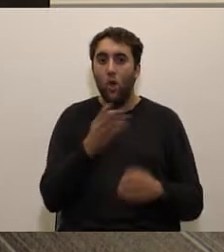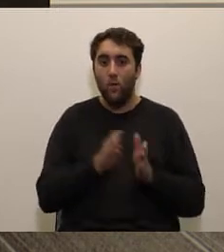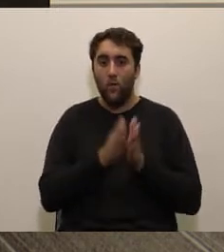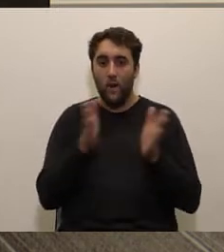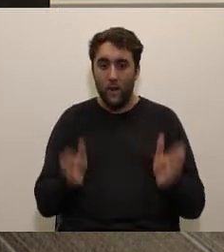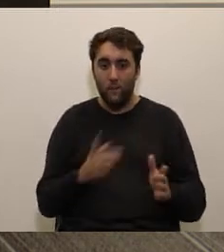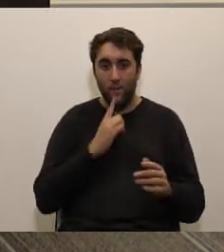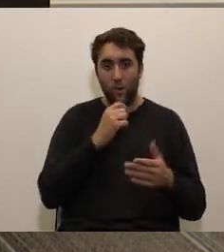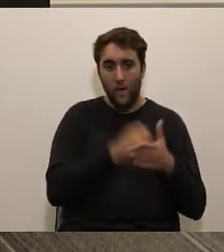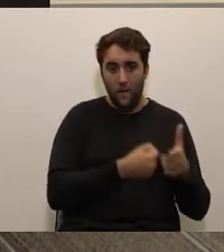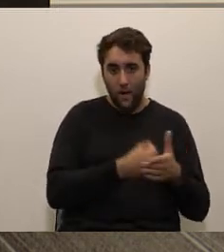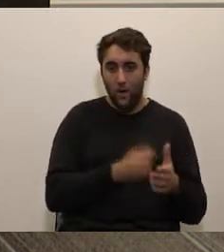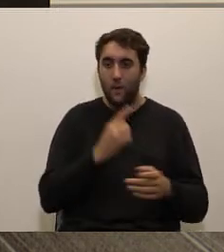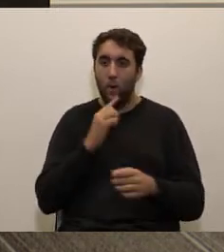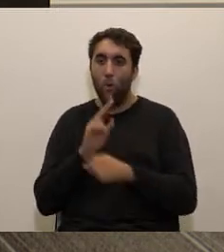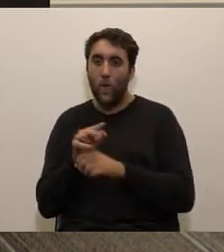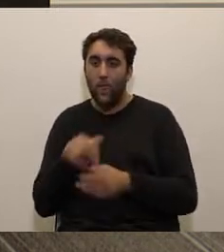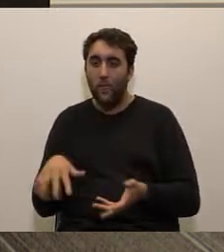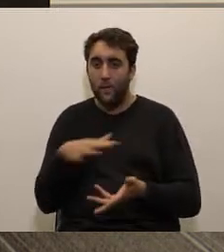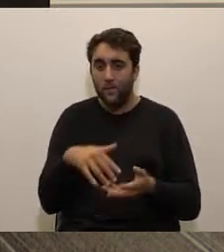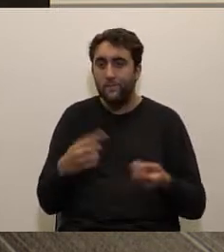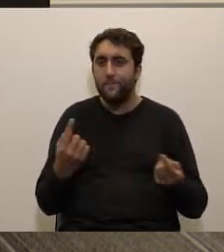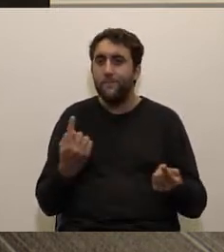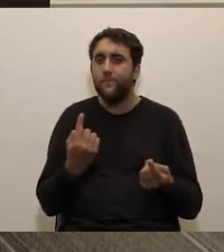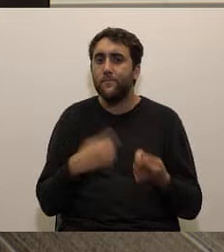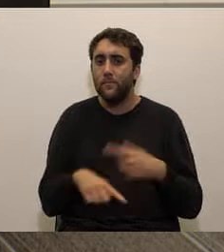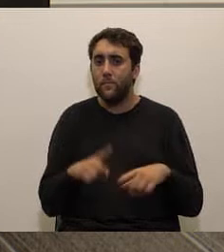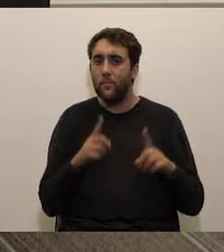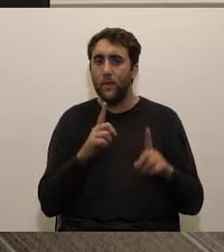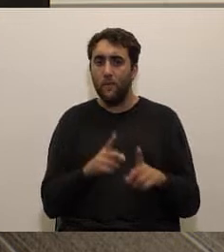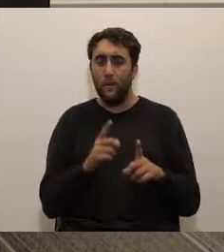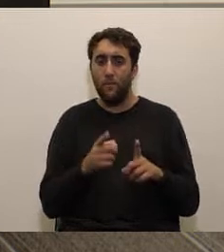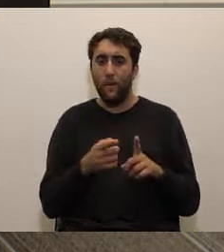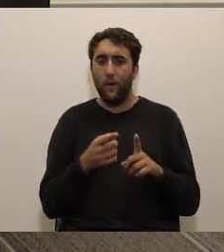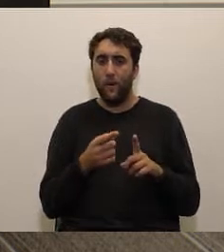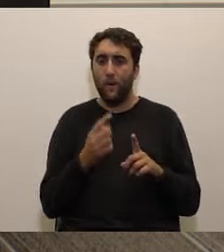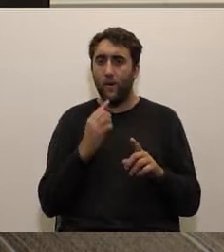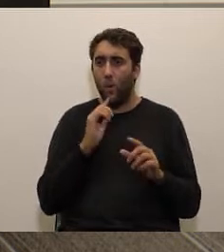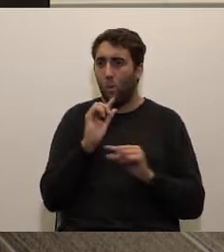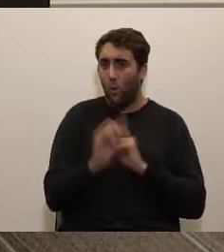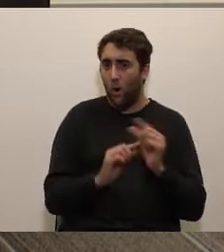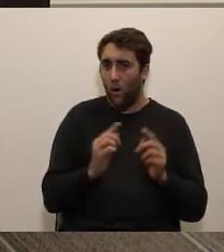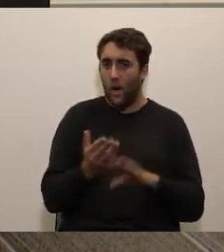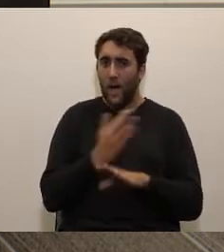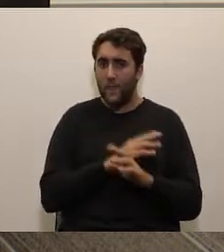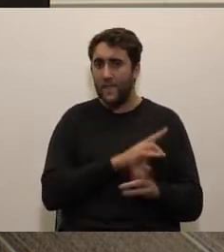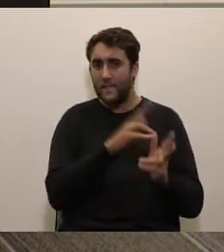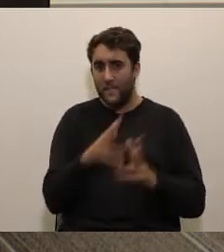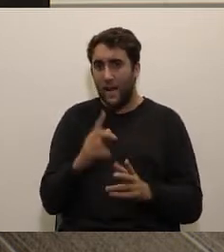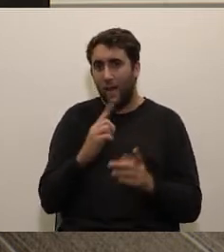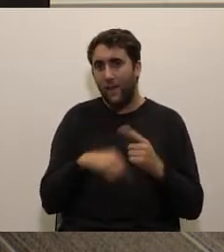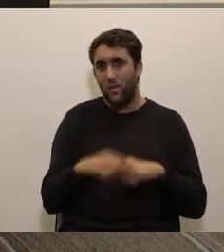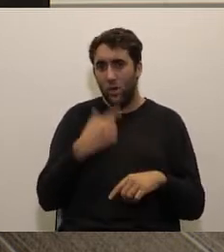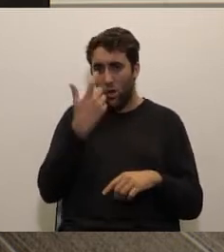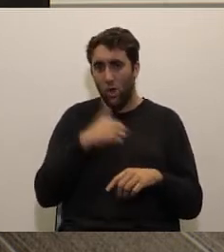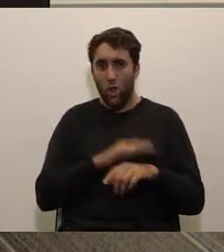de desdoblarse y ser como, si un poco... decían recién, bueno, me saco un sombrero, me pongo el